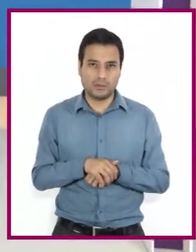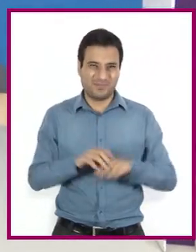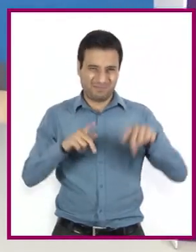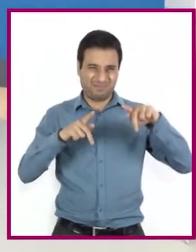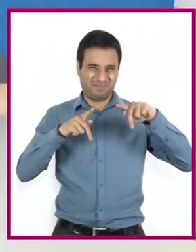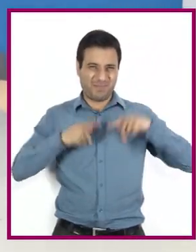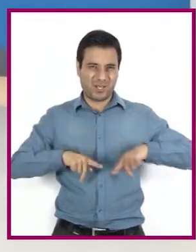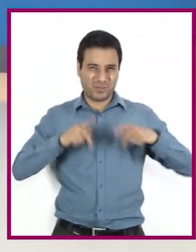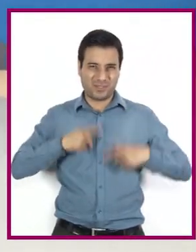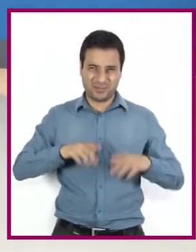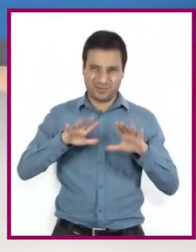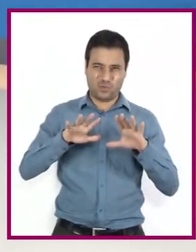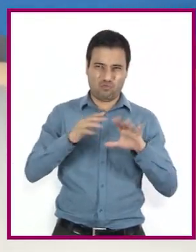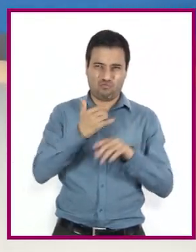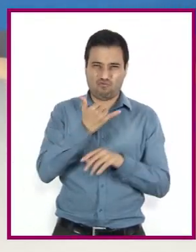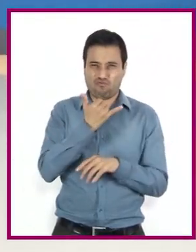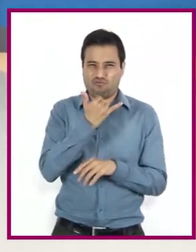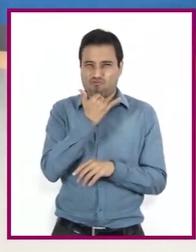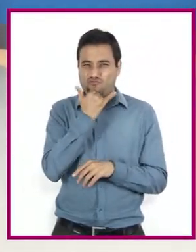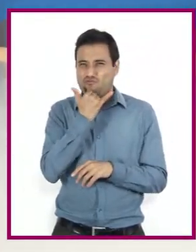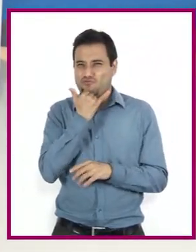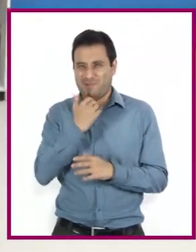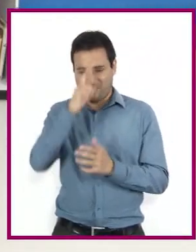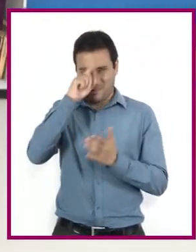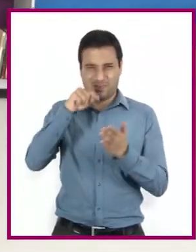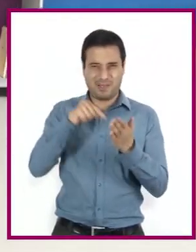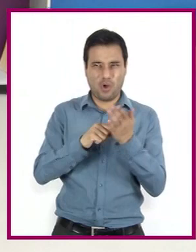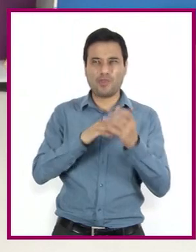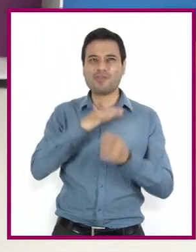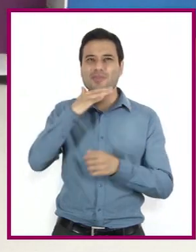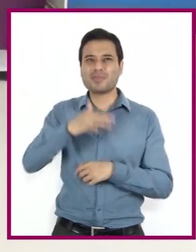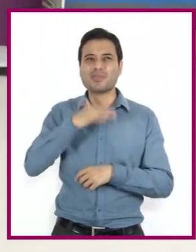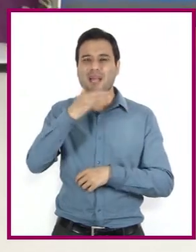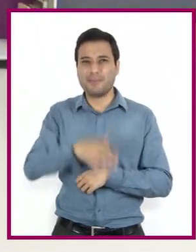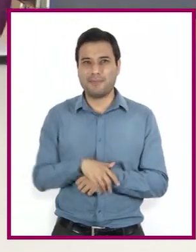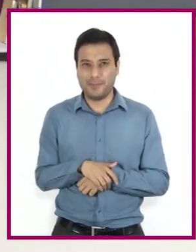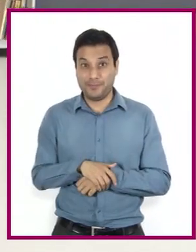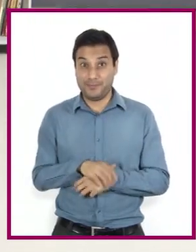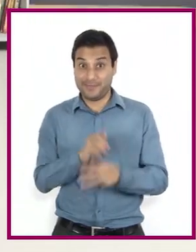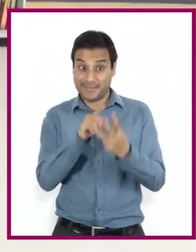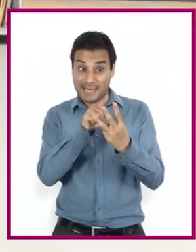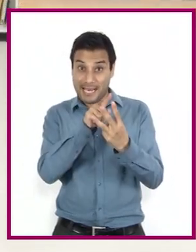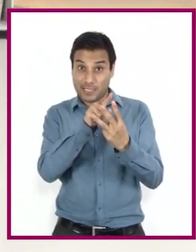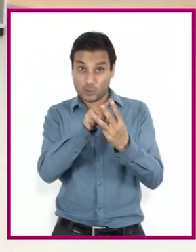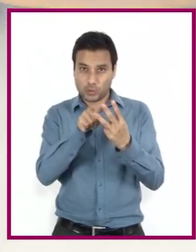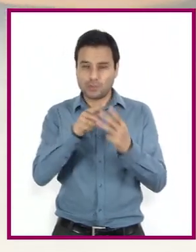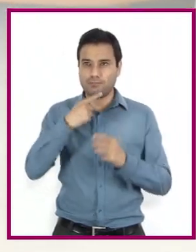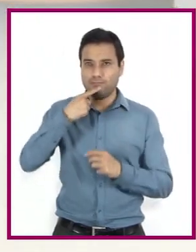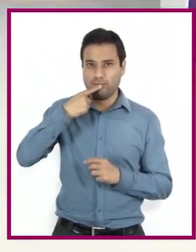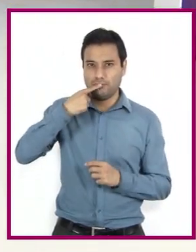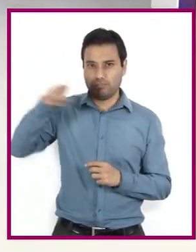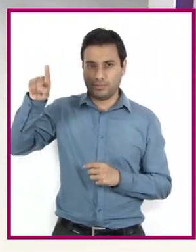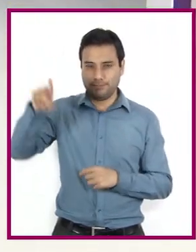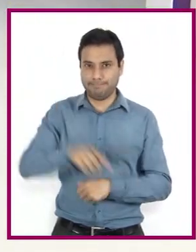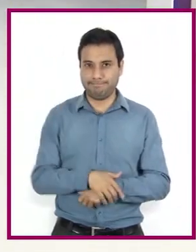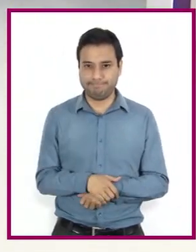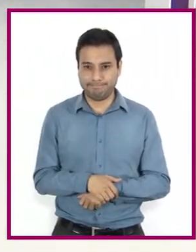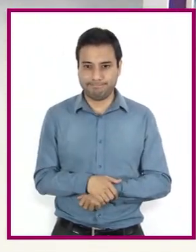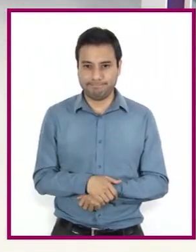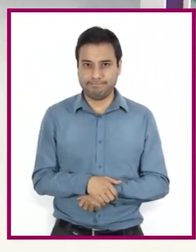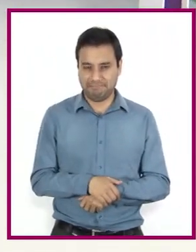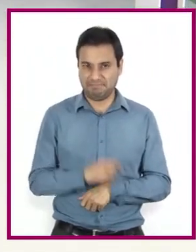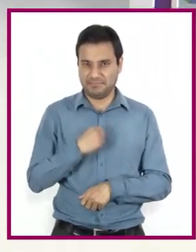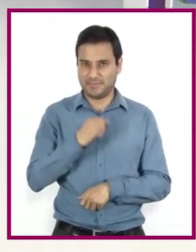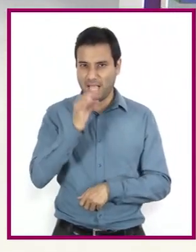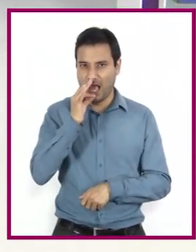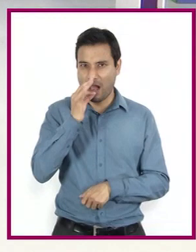sospecha de irregularidades el día de la elección, Cárdenas y Cloutier impugnaron los comicios. Cabe aclarar